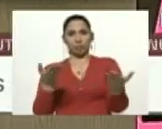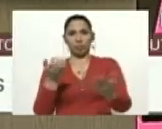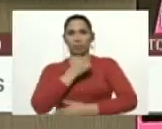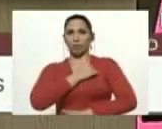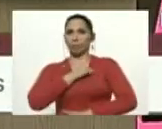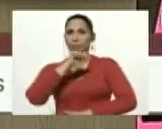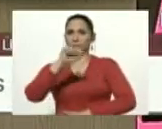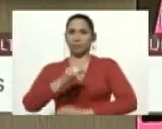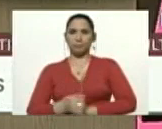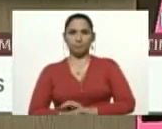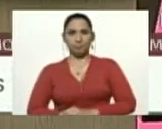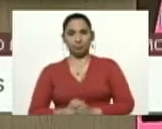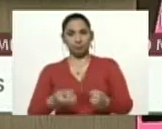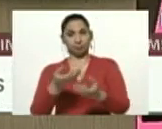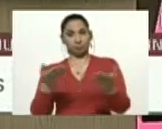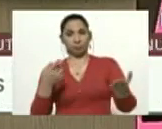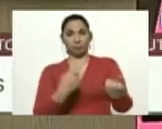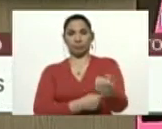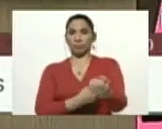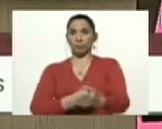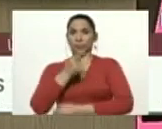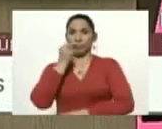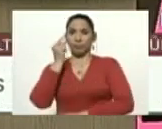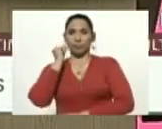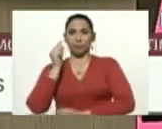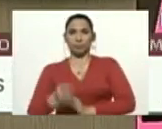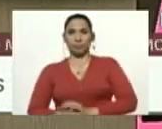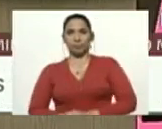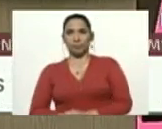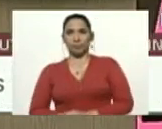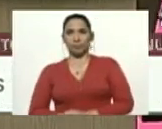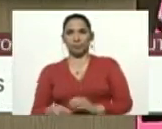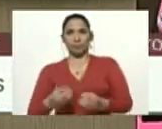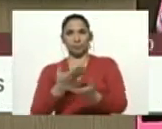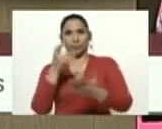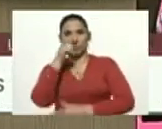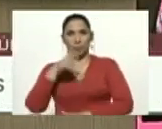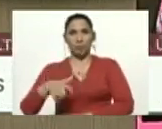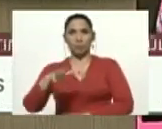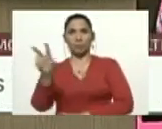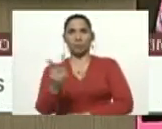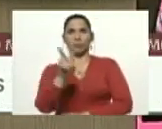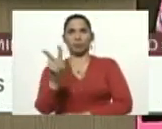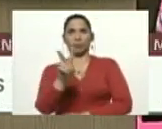compatriota, a usted, hermano, hermana, a usted, pueblo de Venezuela.